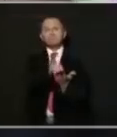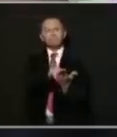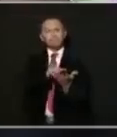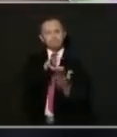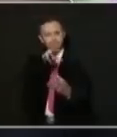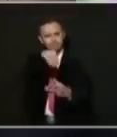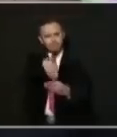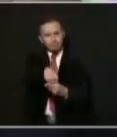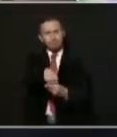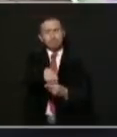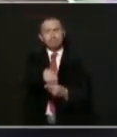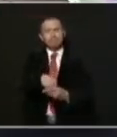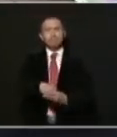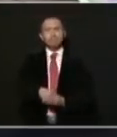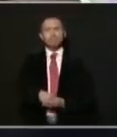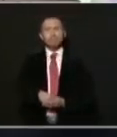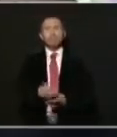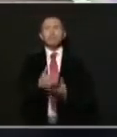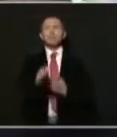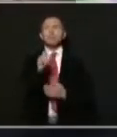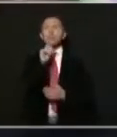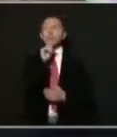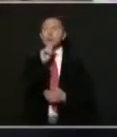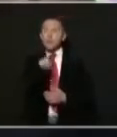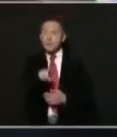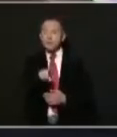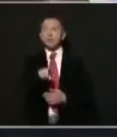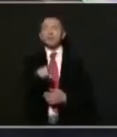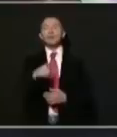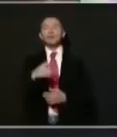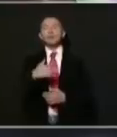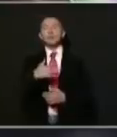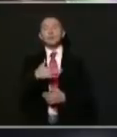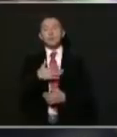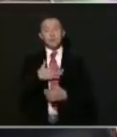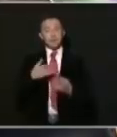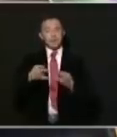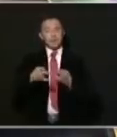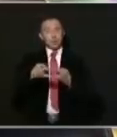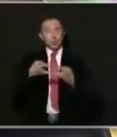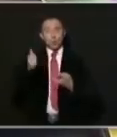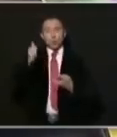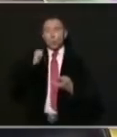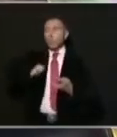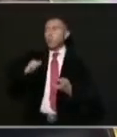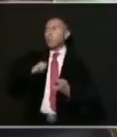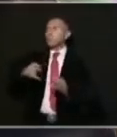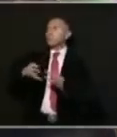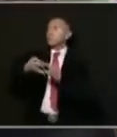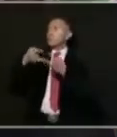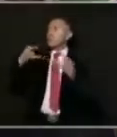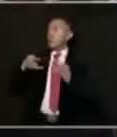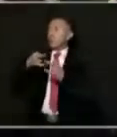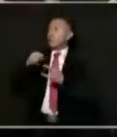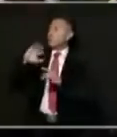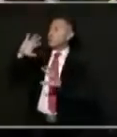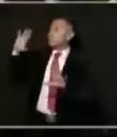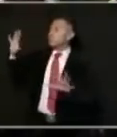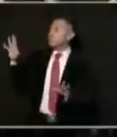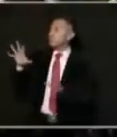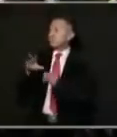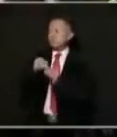a preservar nuestra memoria histórica. Se promoverá